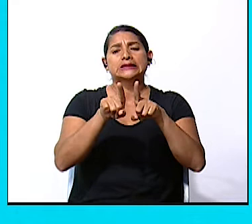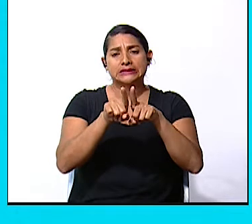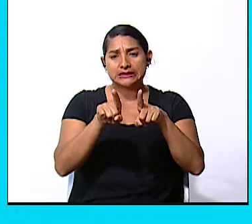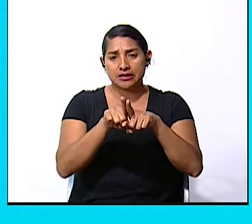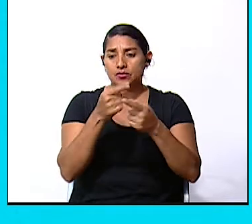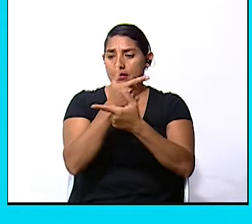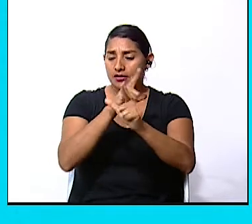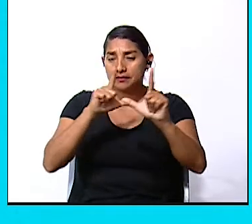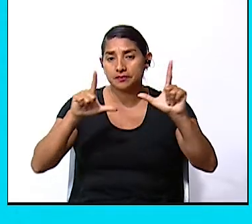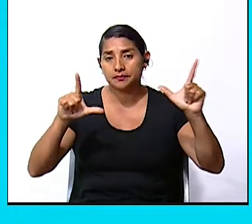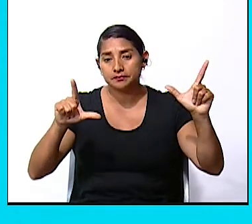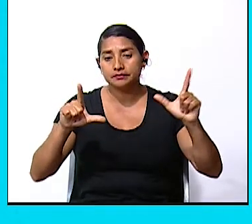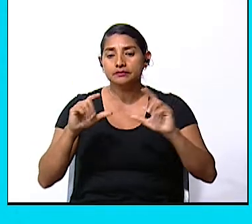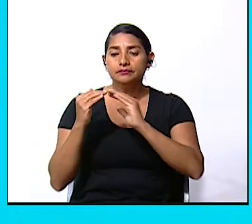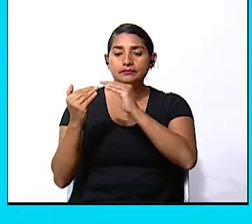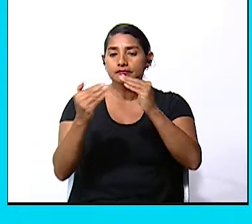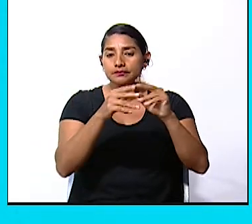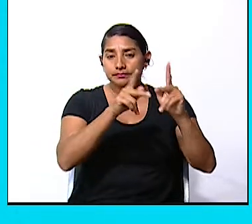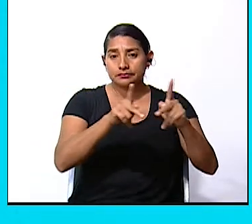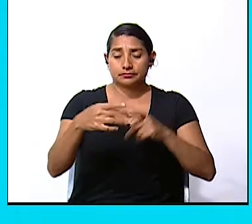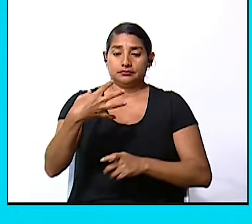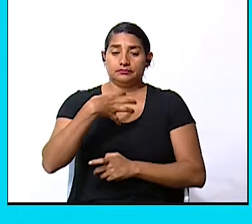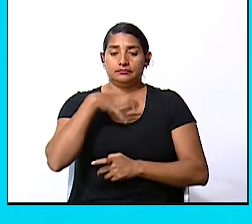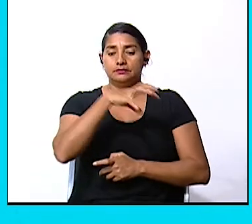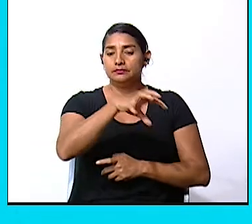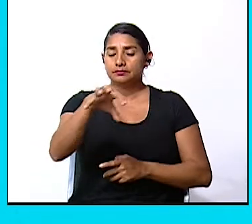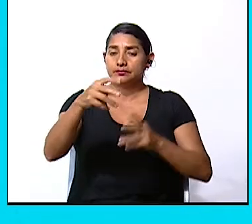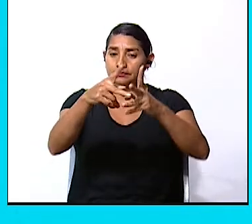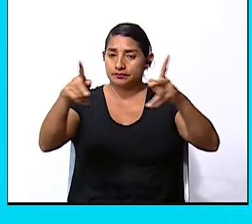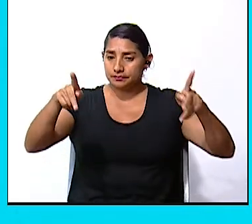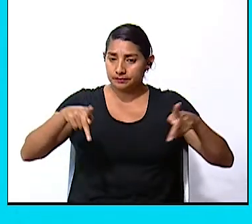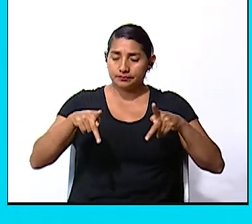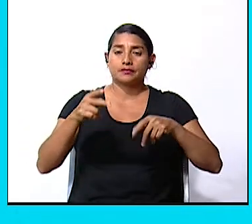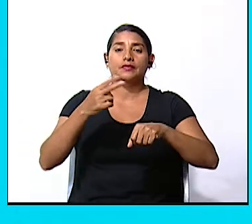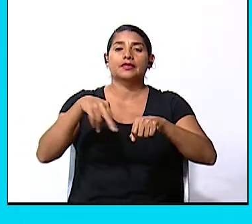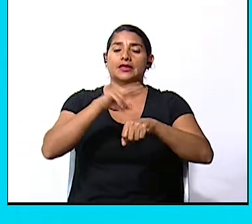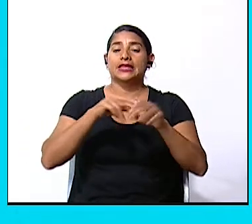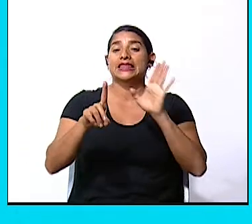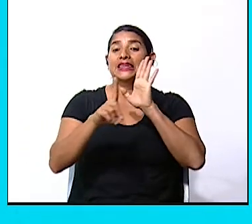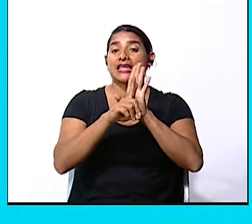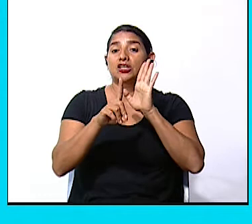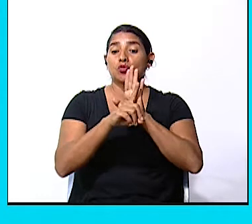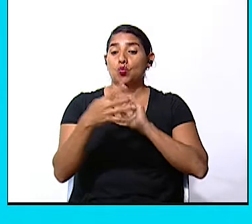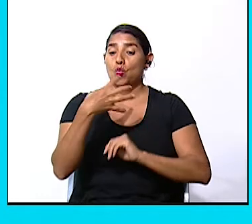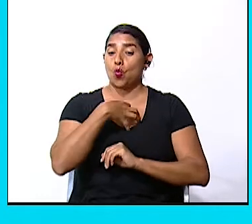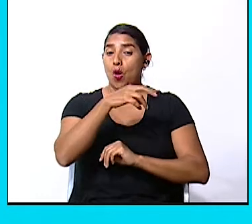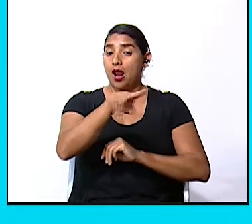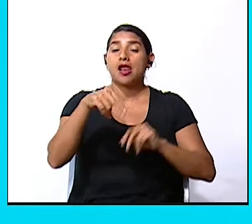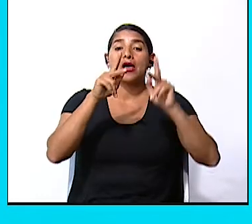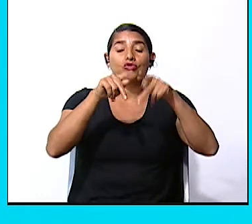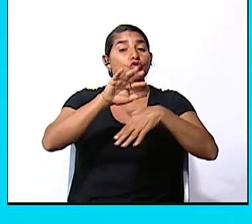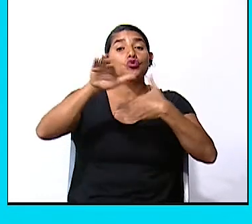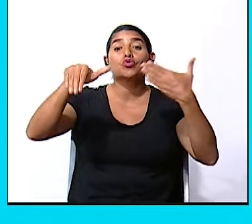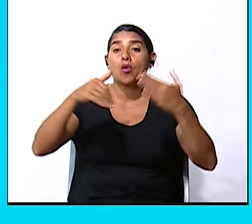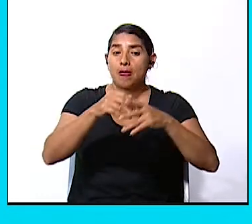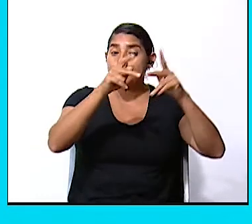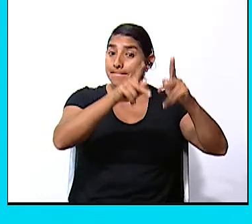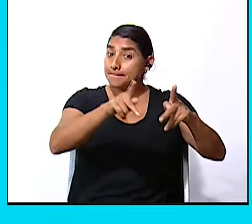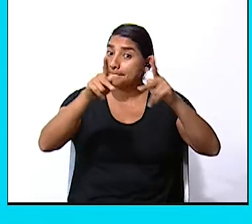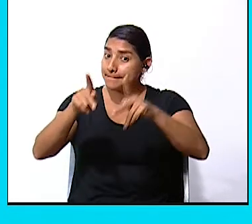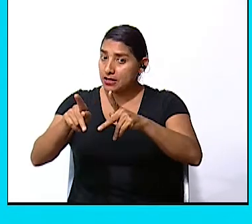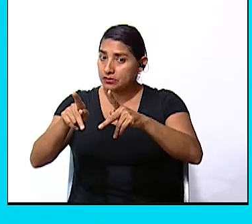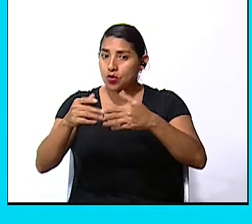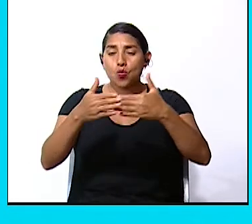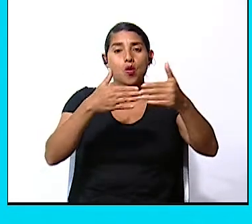la libertad civil, propiedad y demás derechos naturales y legítimos de toda persona